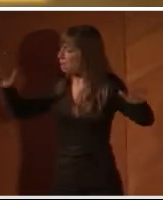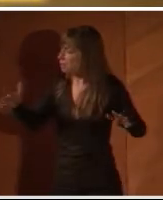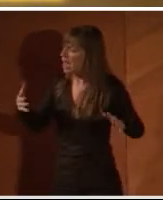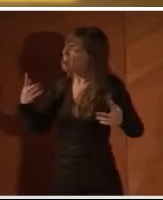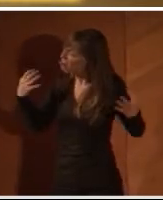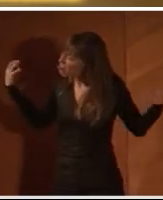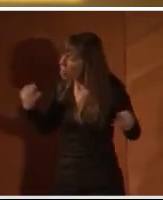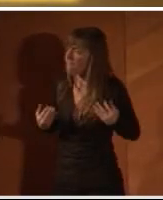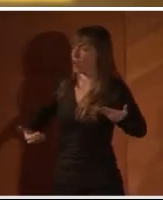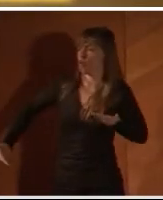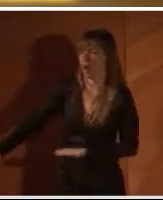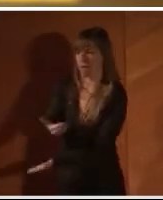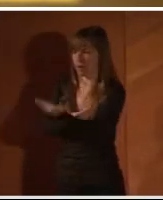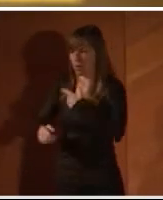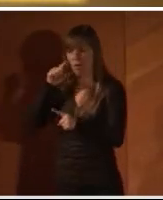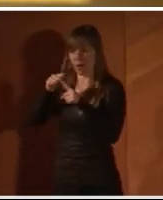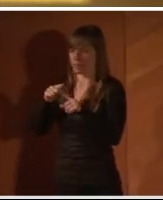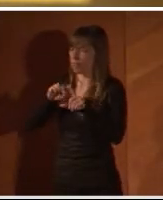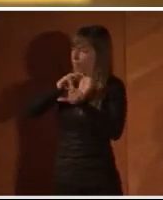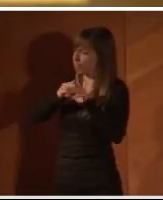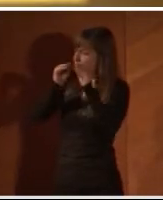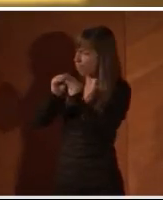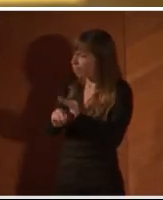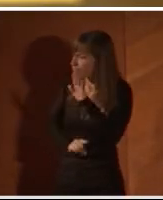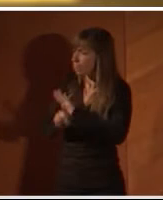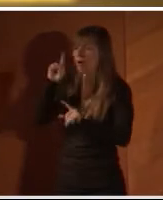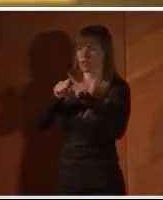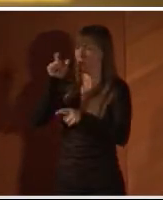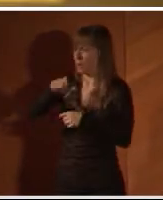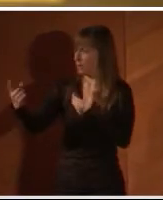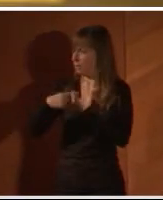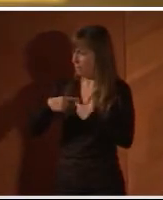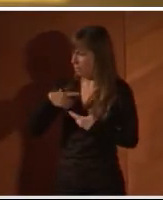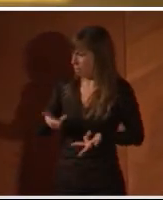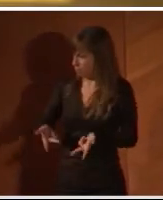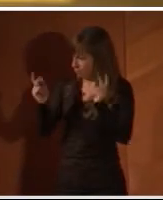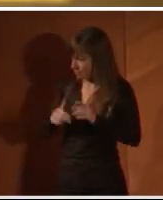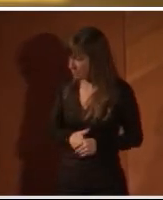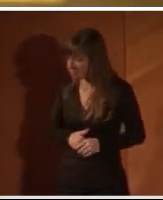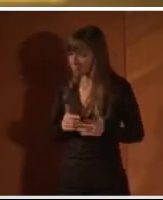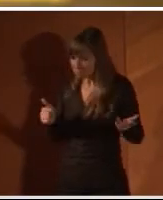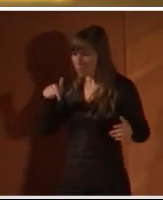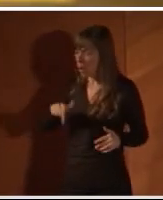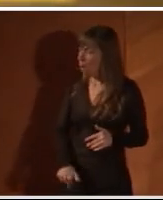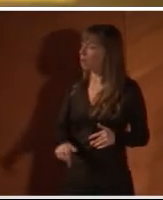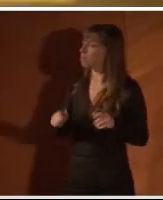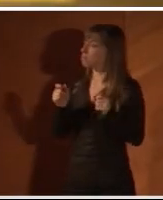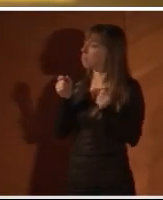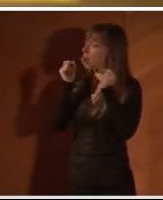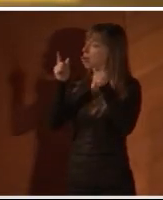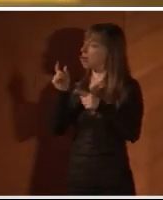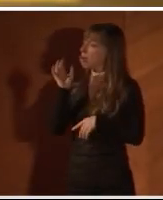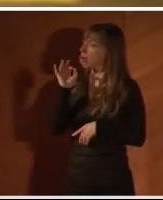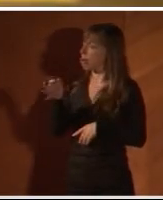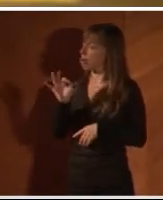otros municipios para desarrollar estas herramientas y estas experiencias de participación. Esta construcción del espacio que estamos viendo hoy aquí es también el